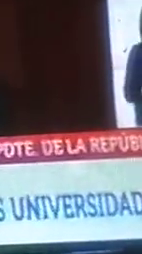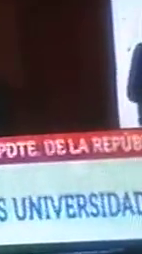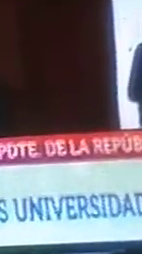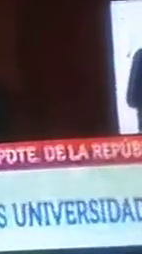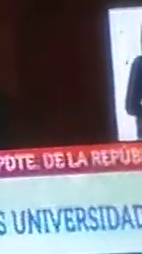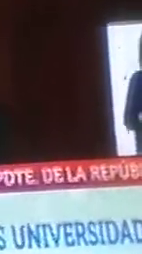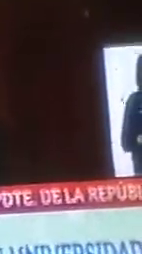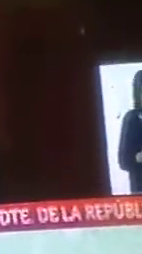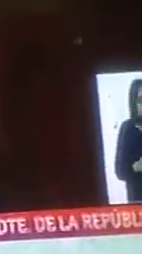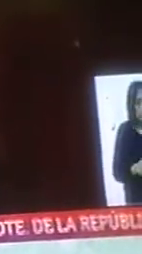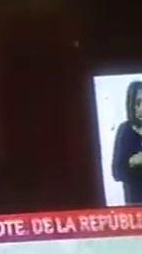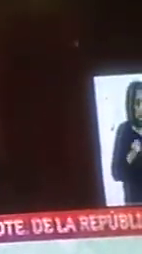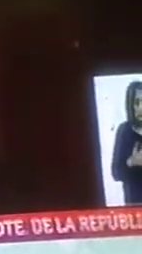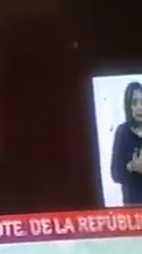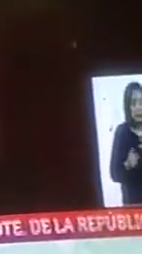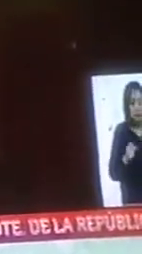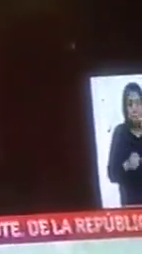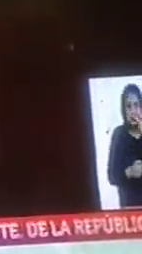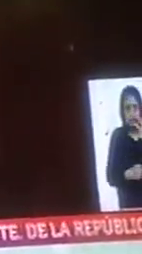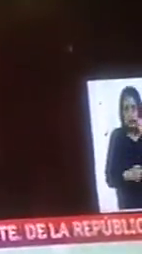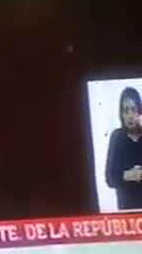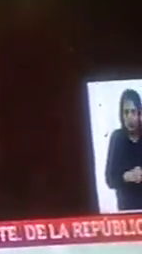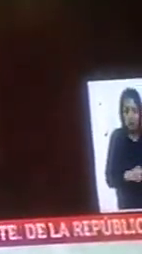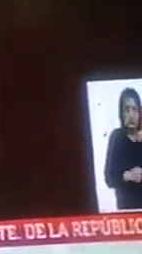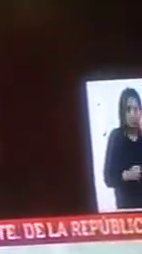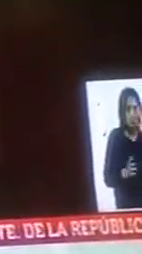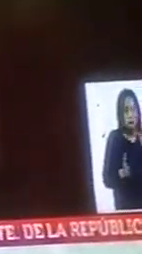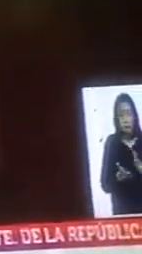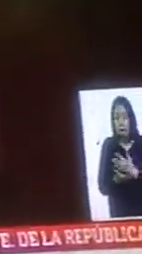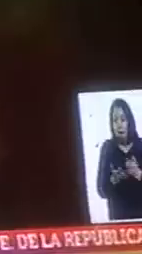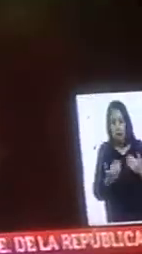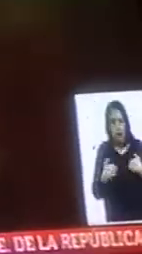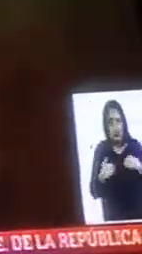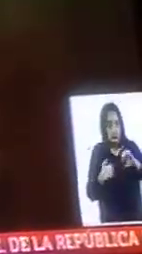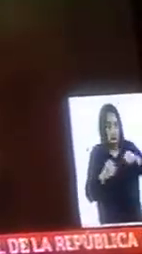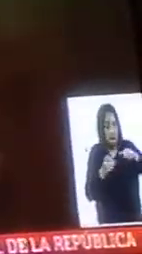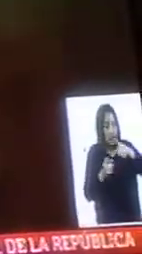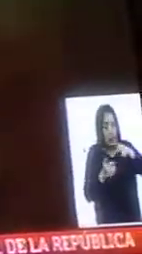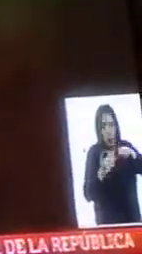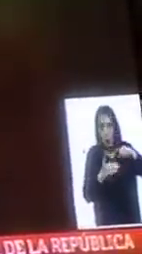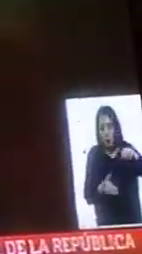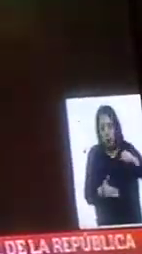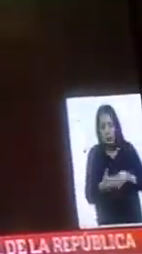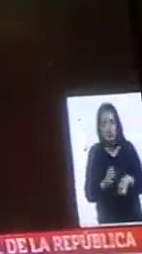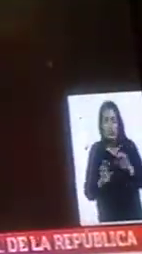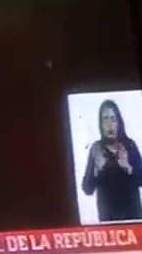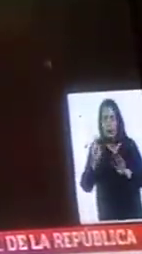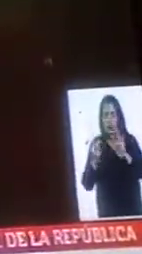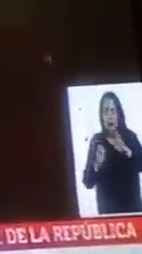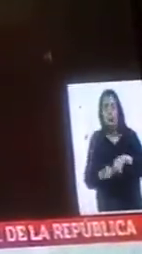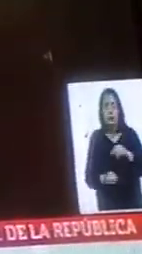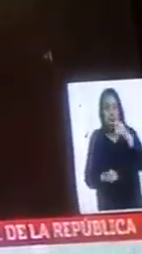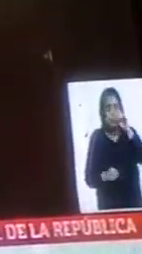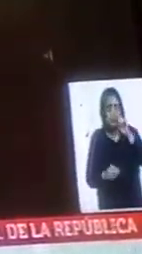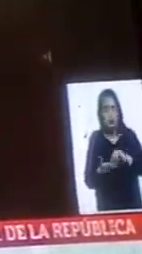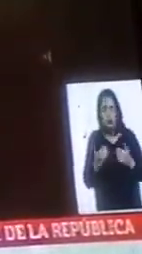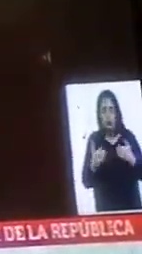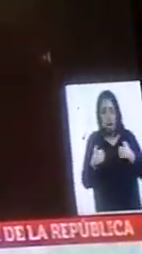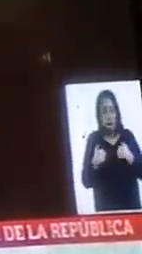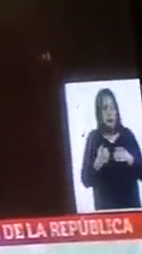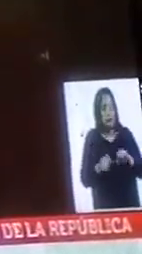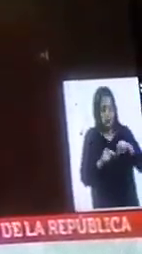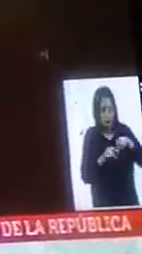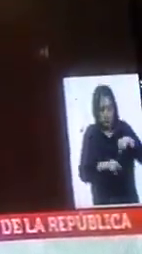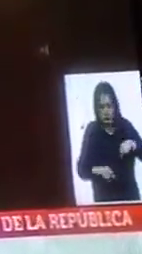los peruanos que no puede haber más de 6 millones y medio de alcantarillado